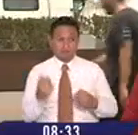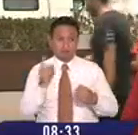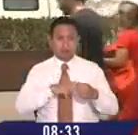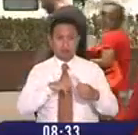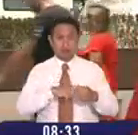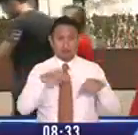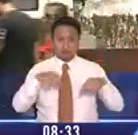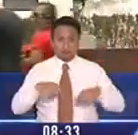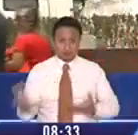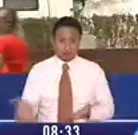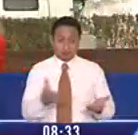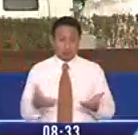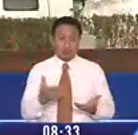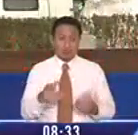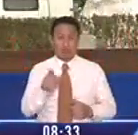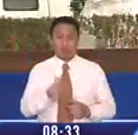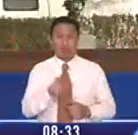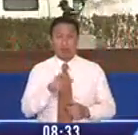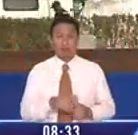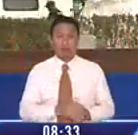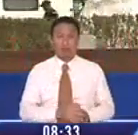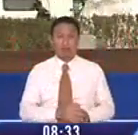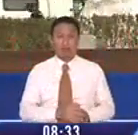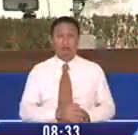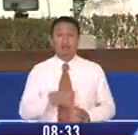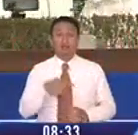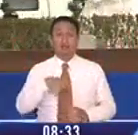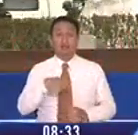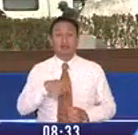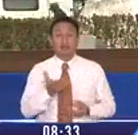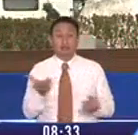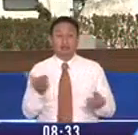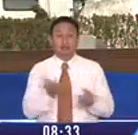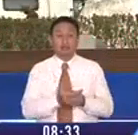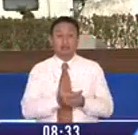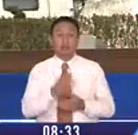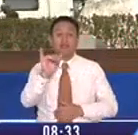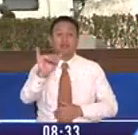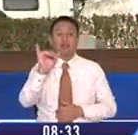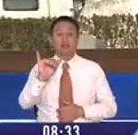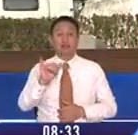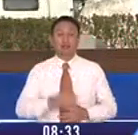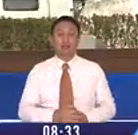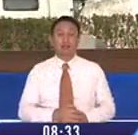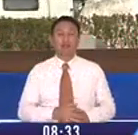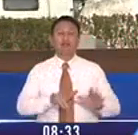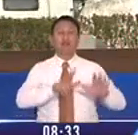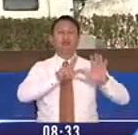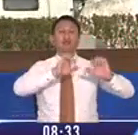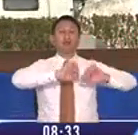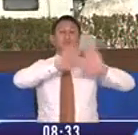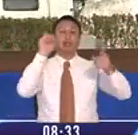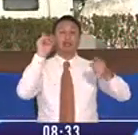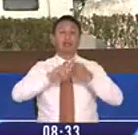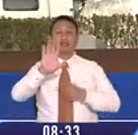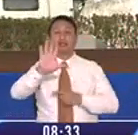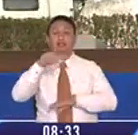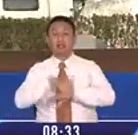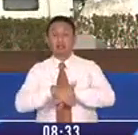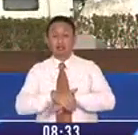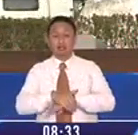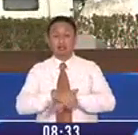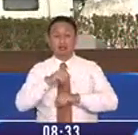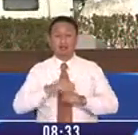vamos a inscribirles con motivo de la entrega del kit del corredor del día sábado, desde las 8 de la mañana a las 5 de la tarde en